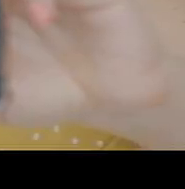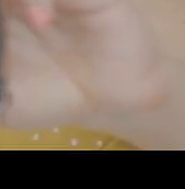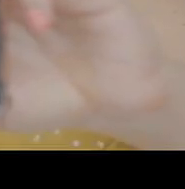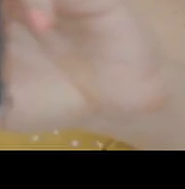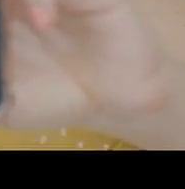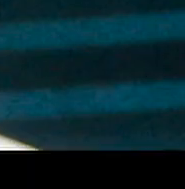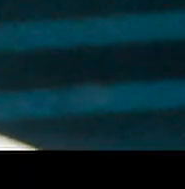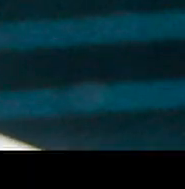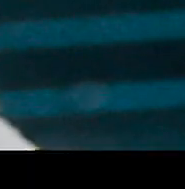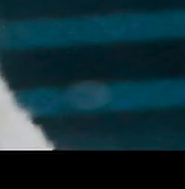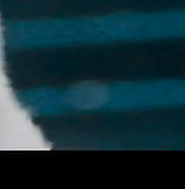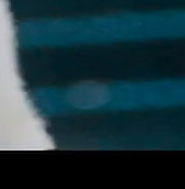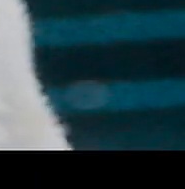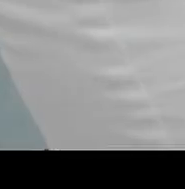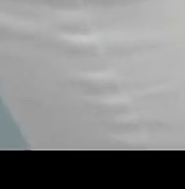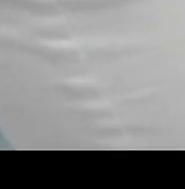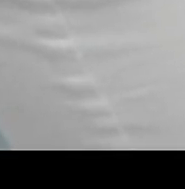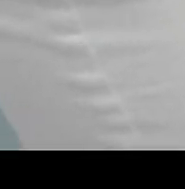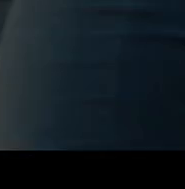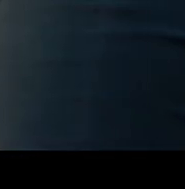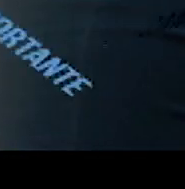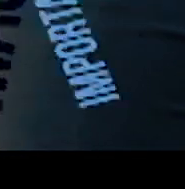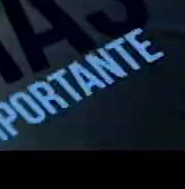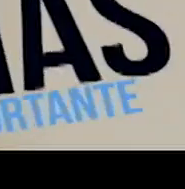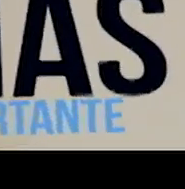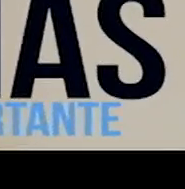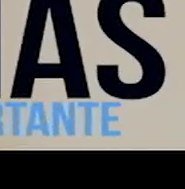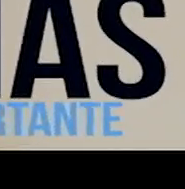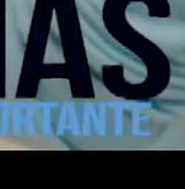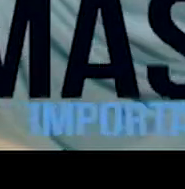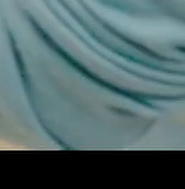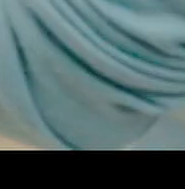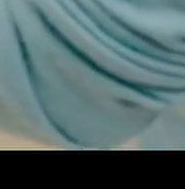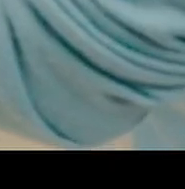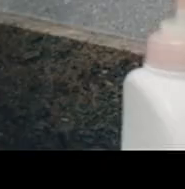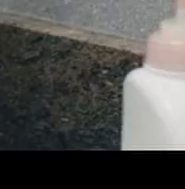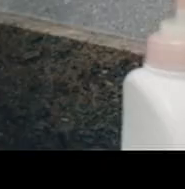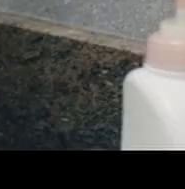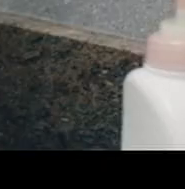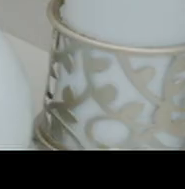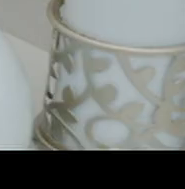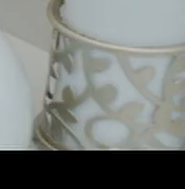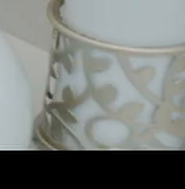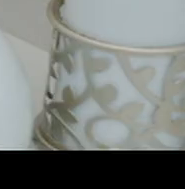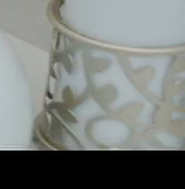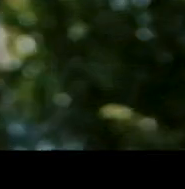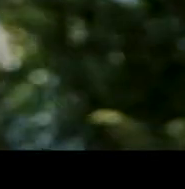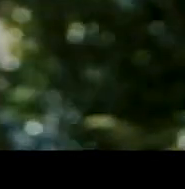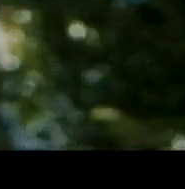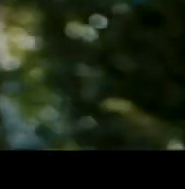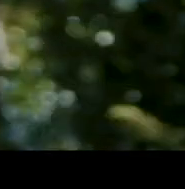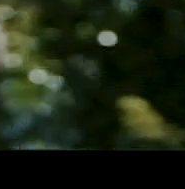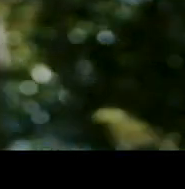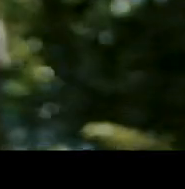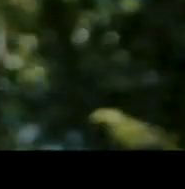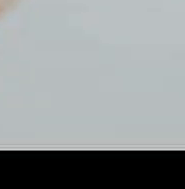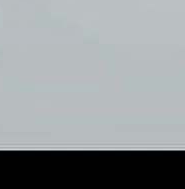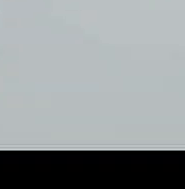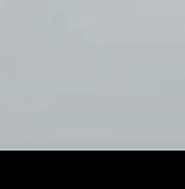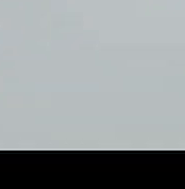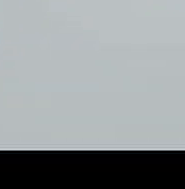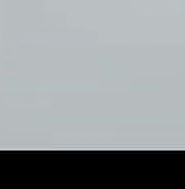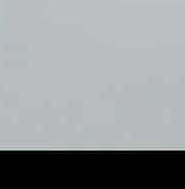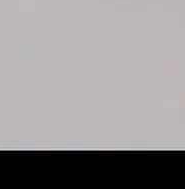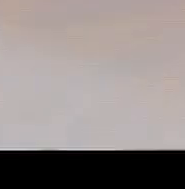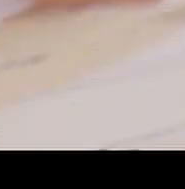Y está bien ser modernos, pero no se pueden olvidar lo más importante: lavarse las manos con agua y jabón, toser o estornudar de la